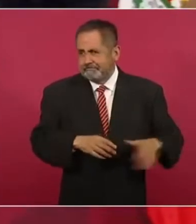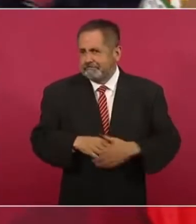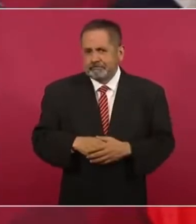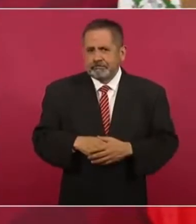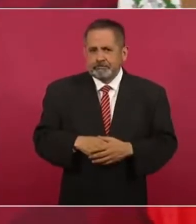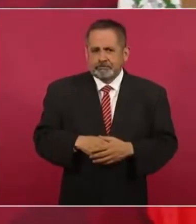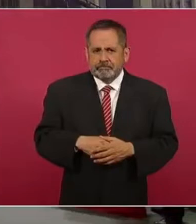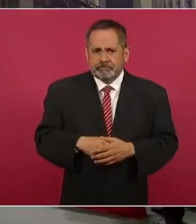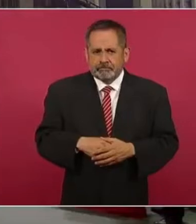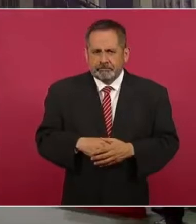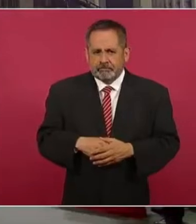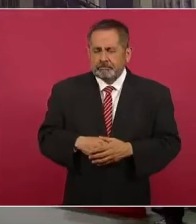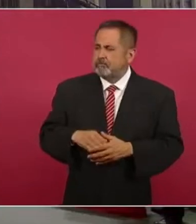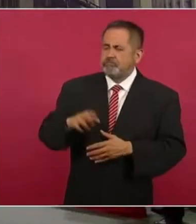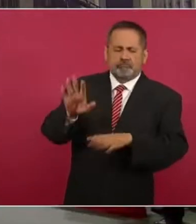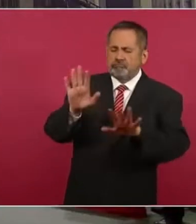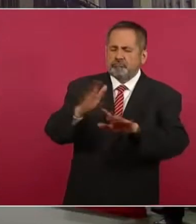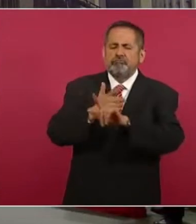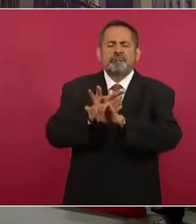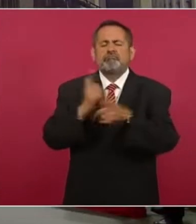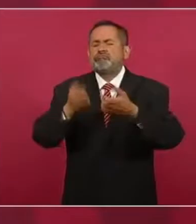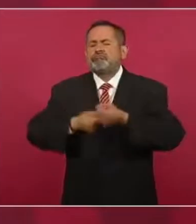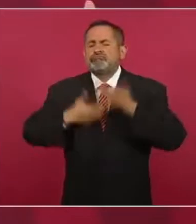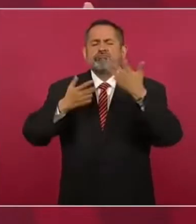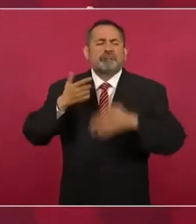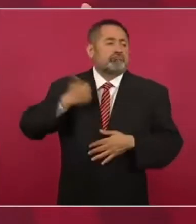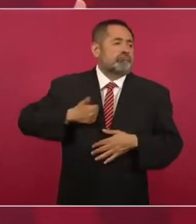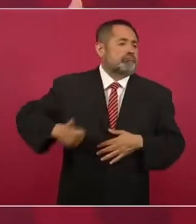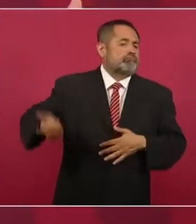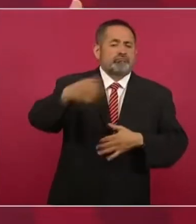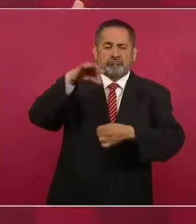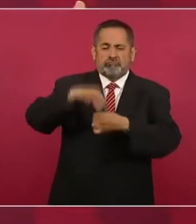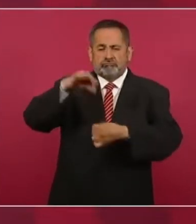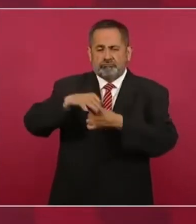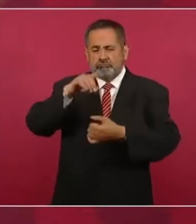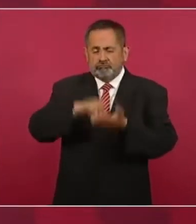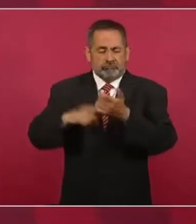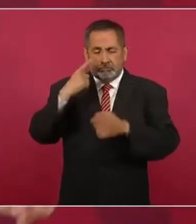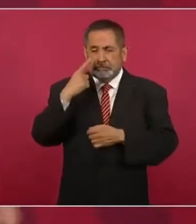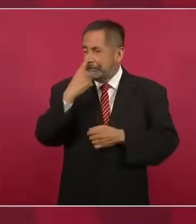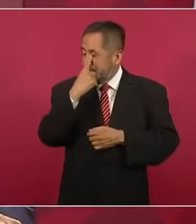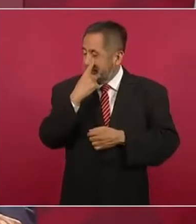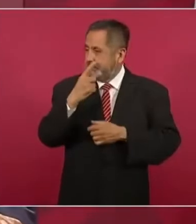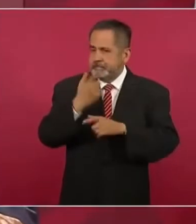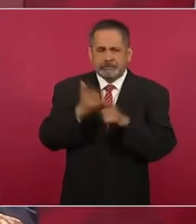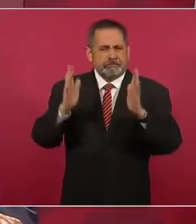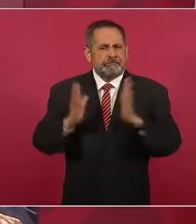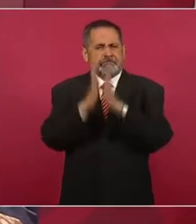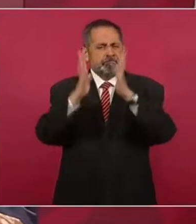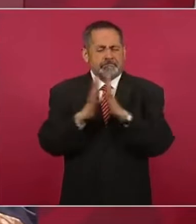No, advierte aquí una segunda libertad, que todos puedan participar,